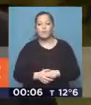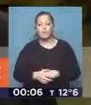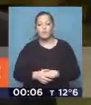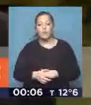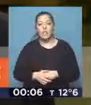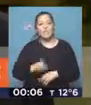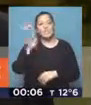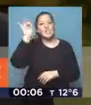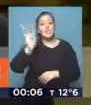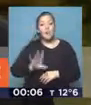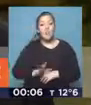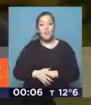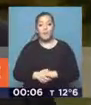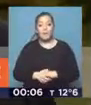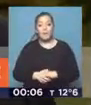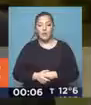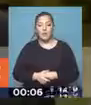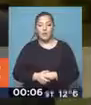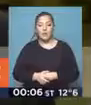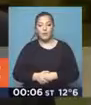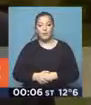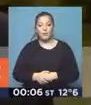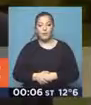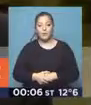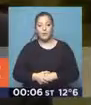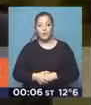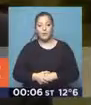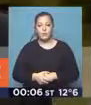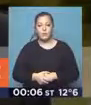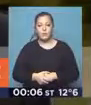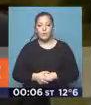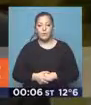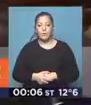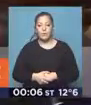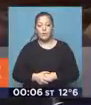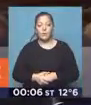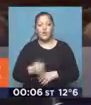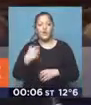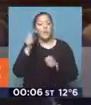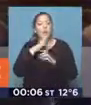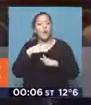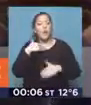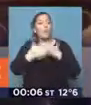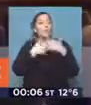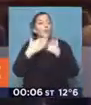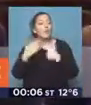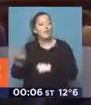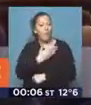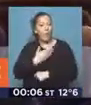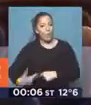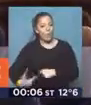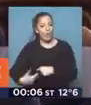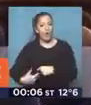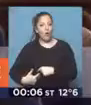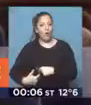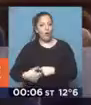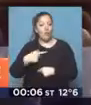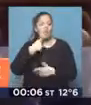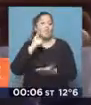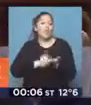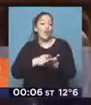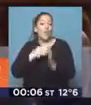simplemente ha encontrado un vicio en el procedimiento por el cual el gobierno llevó a cabo determinó esta tarifa